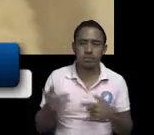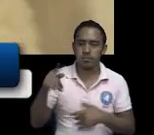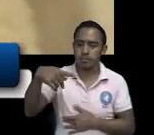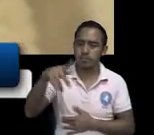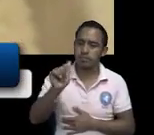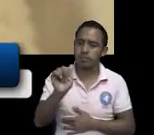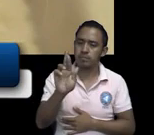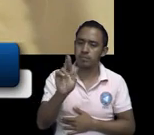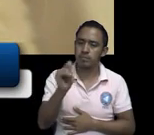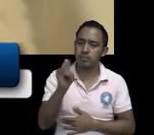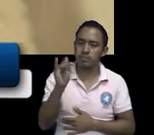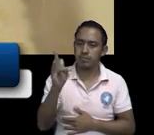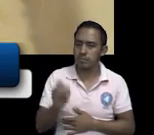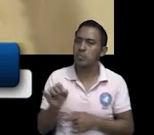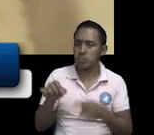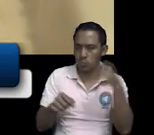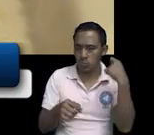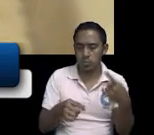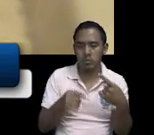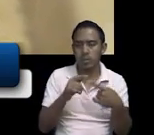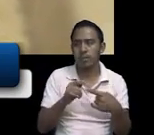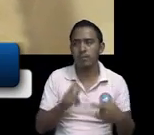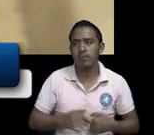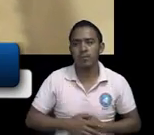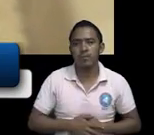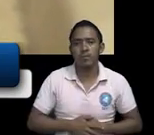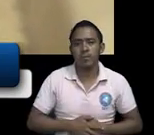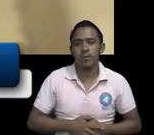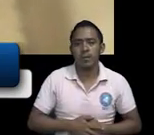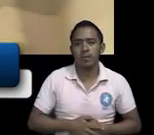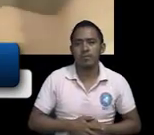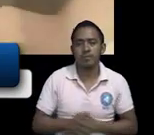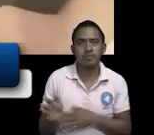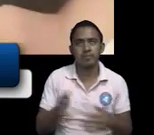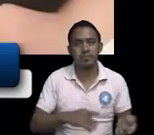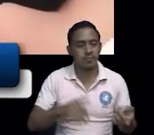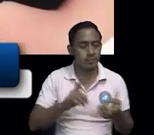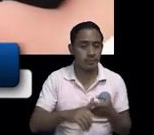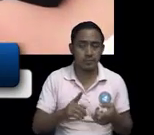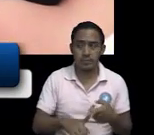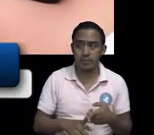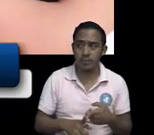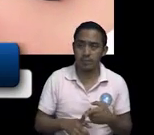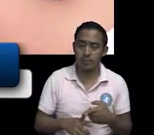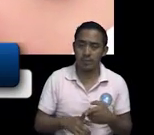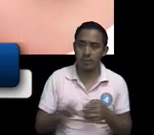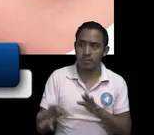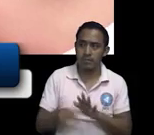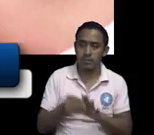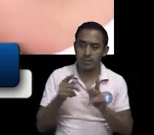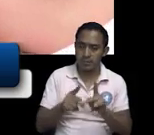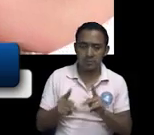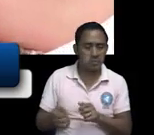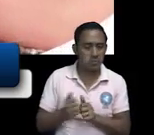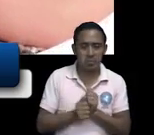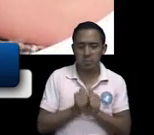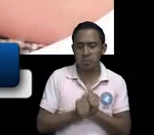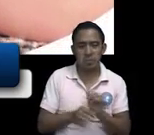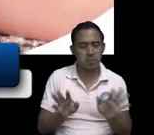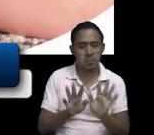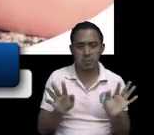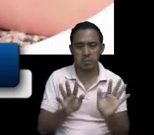parásitos son una de ellas. Sí, normalmente los parásitos intestinales de los perros no afectan a las personas.